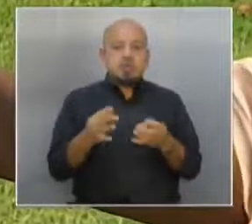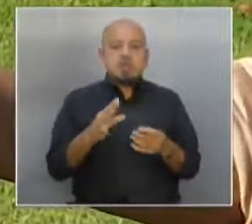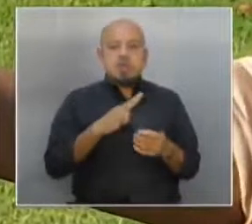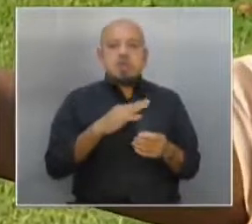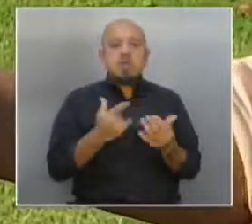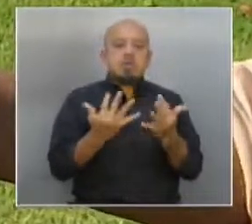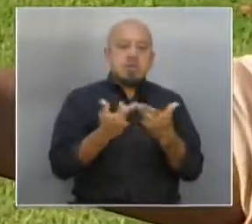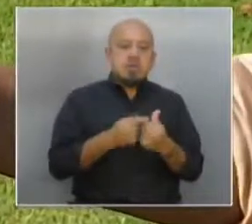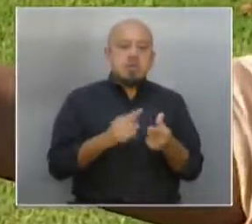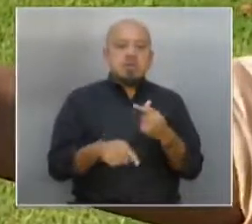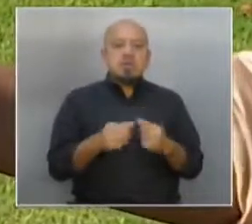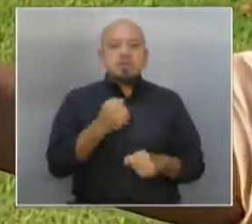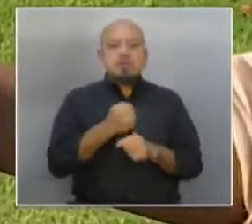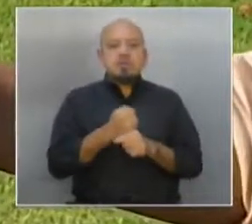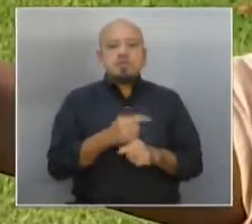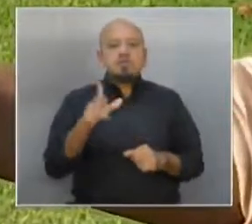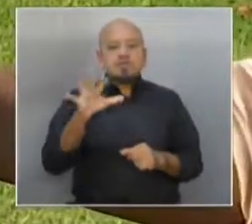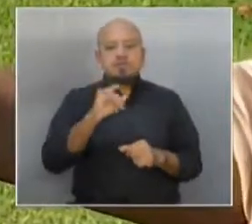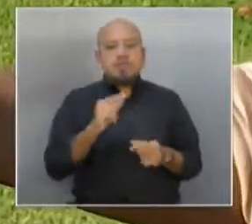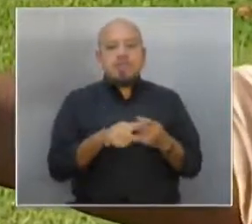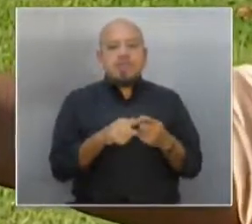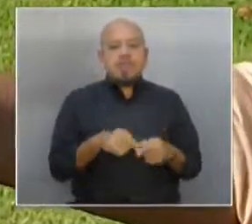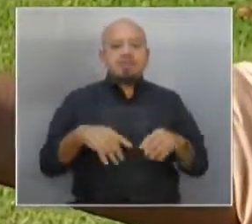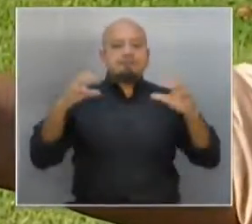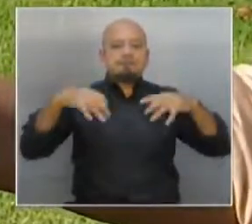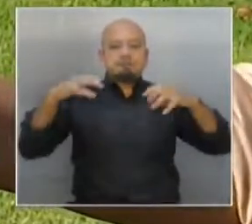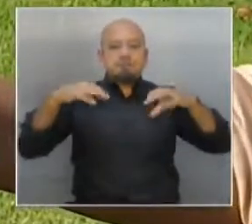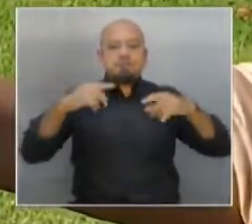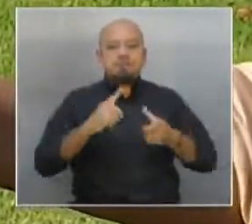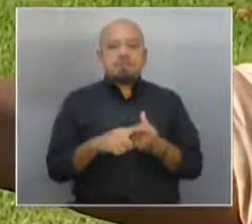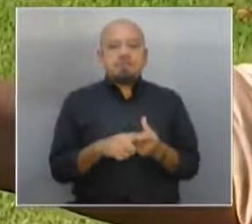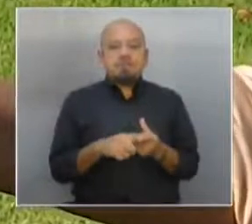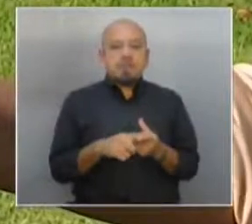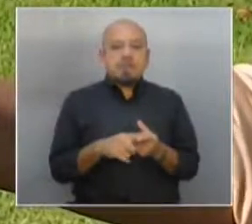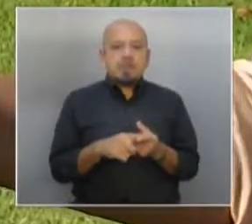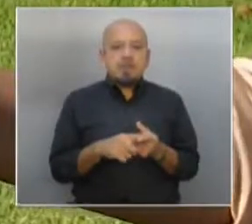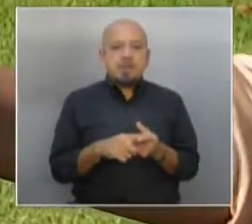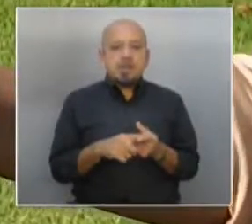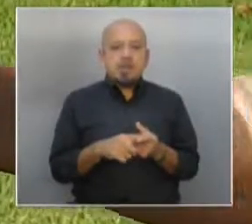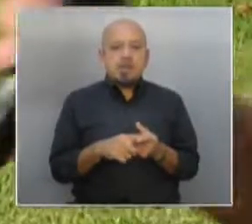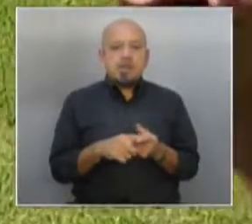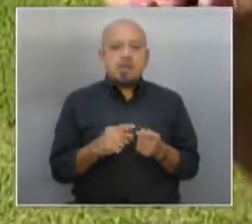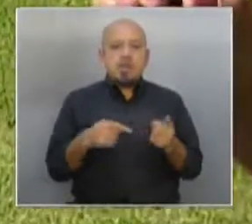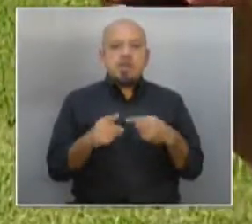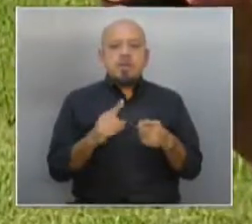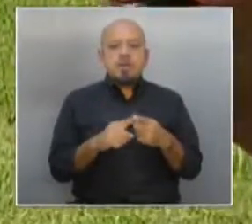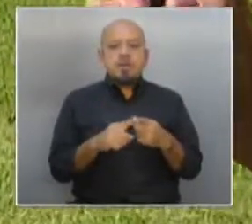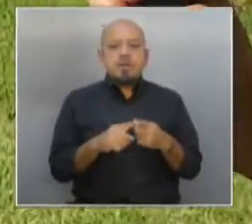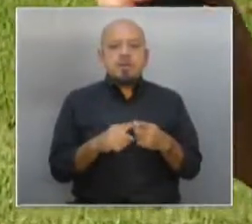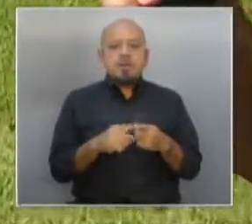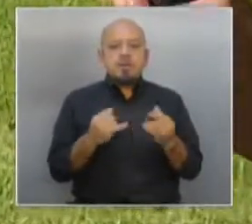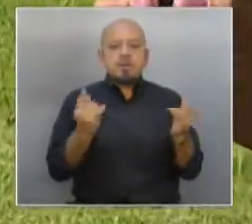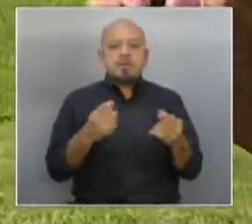el trabajo del día a día. Si llueve, no se trabaja. Nos tomamos el día. Tomamos el día para